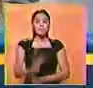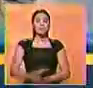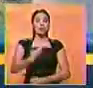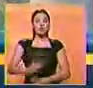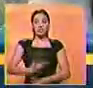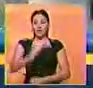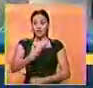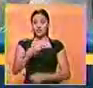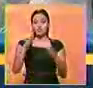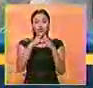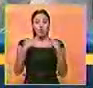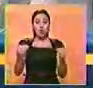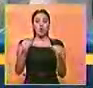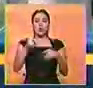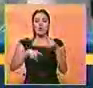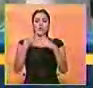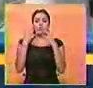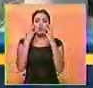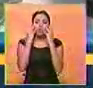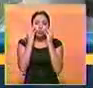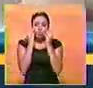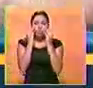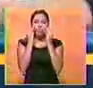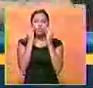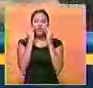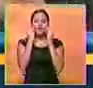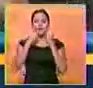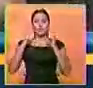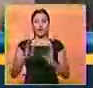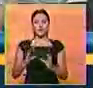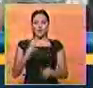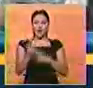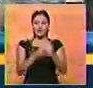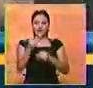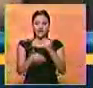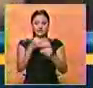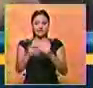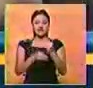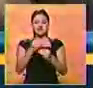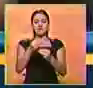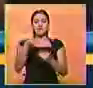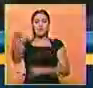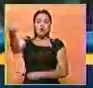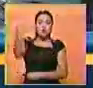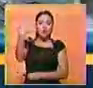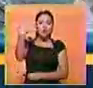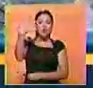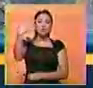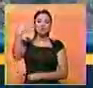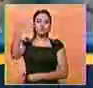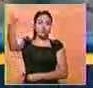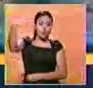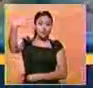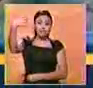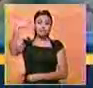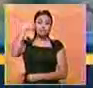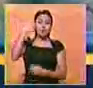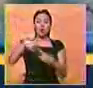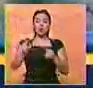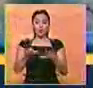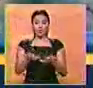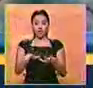justamente de todos esos antioxidantes que el organismo pues está produciendo por todas las emisiones de los rayos solares, las pantallas